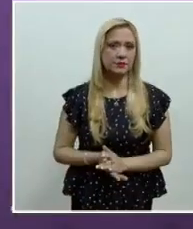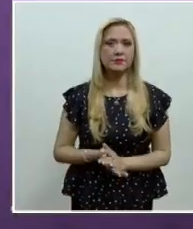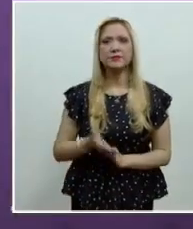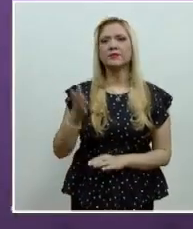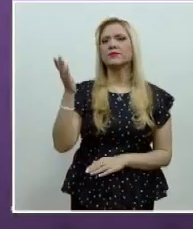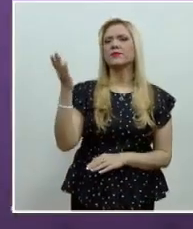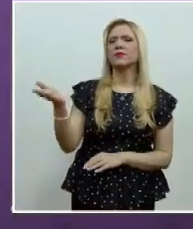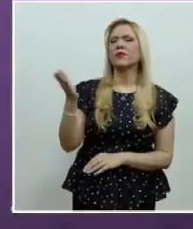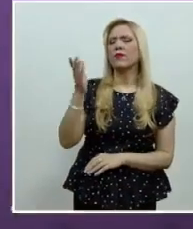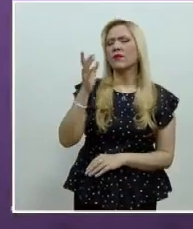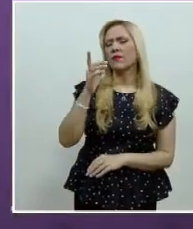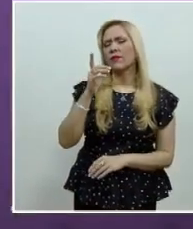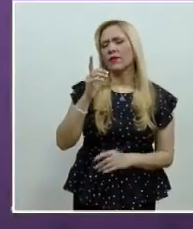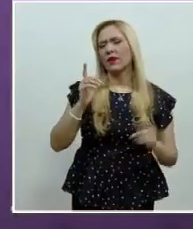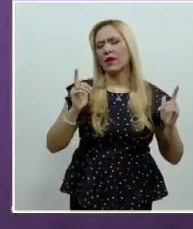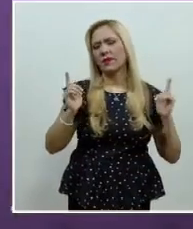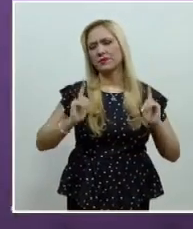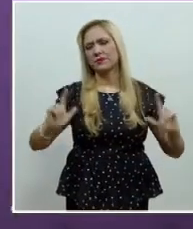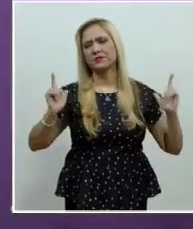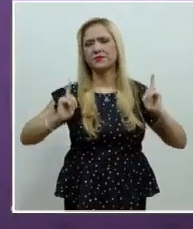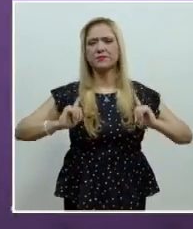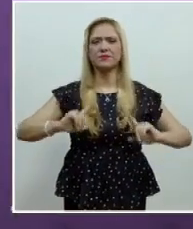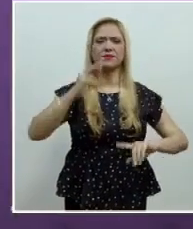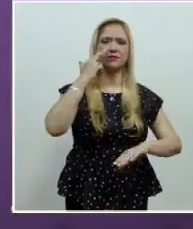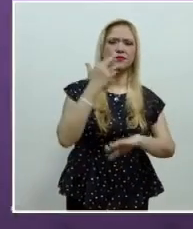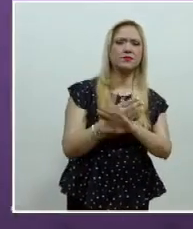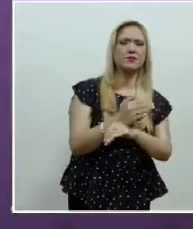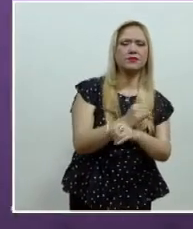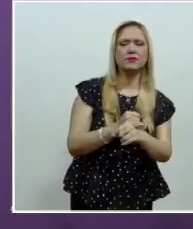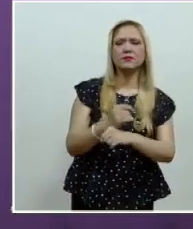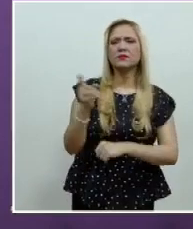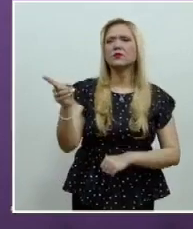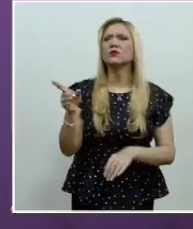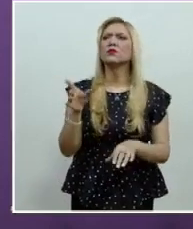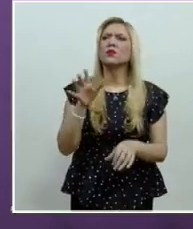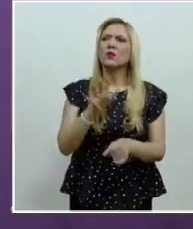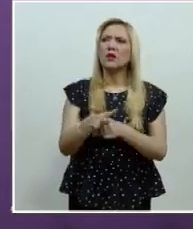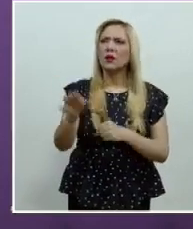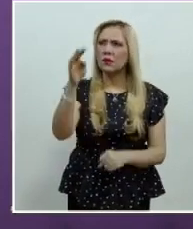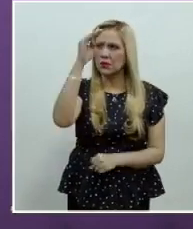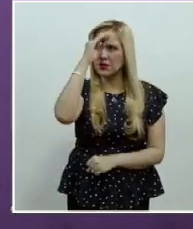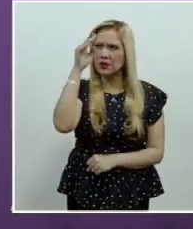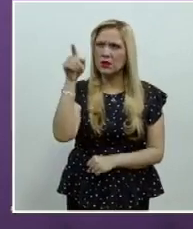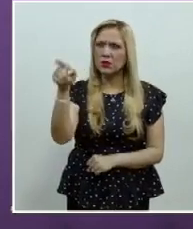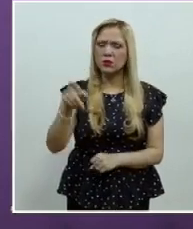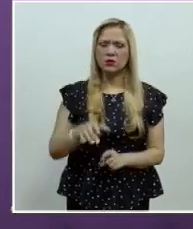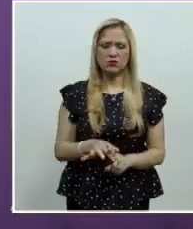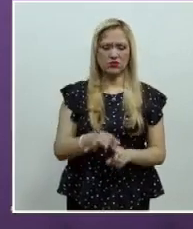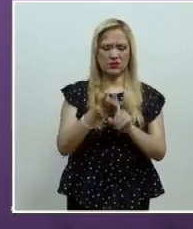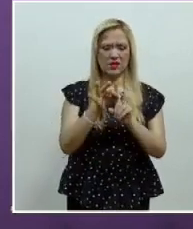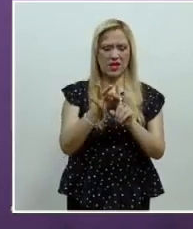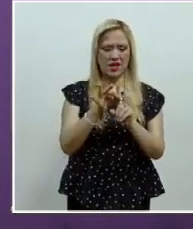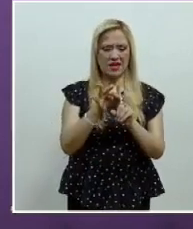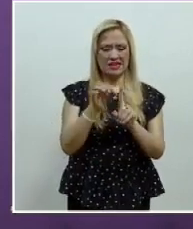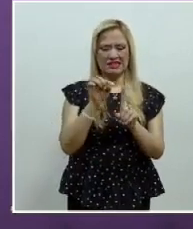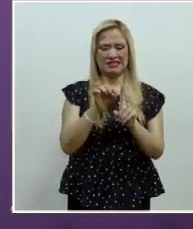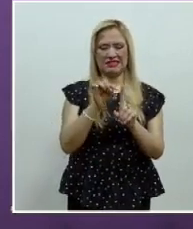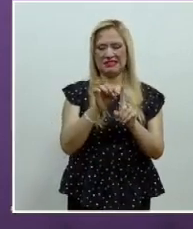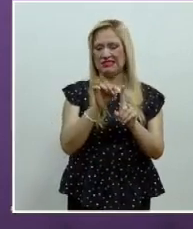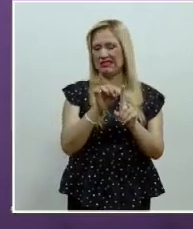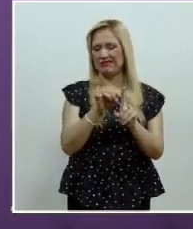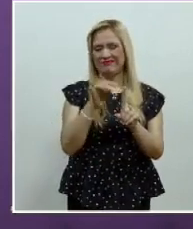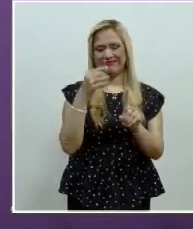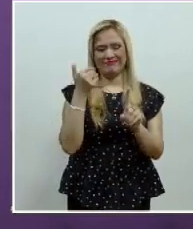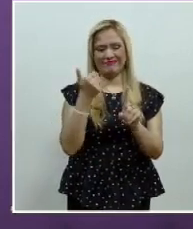al corte, brevemente, ¿cuál consideras tú que sea el enemigo de esta necesidad